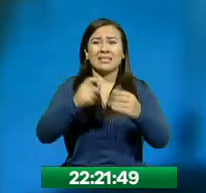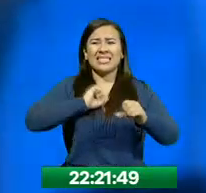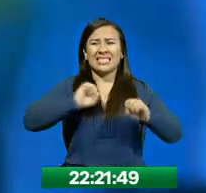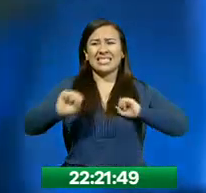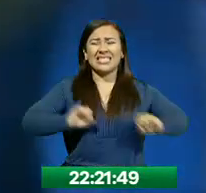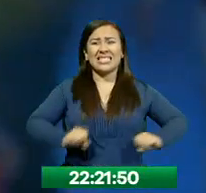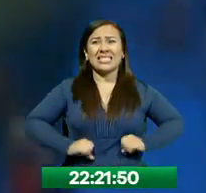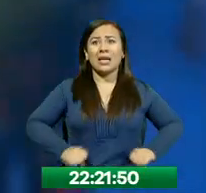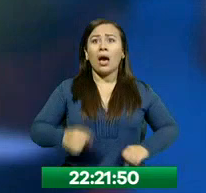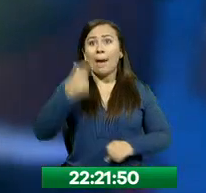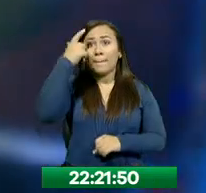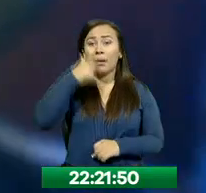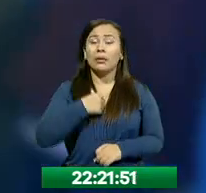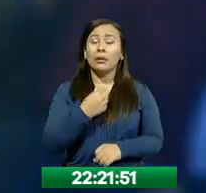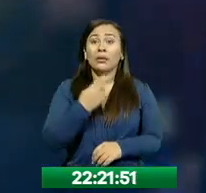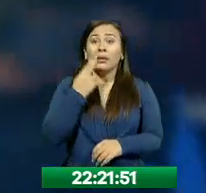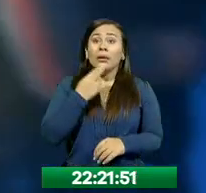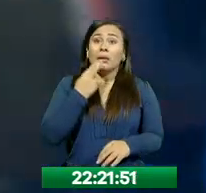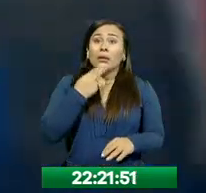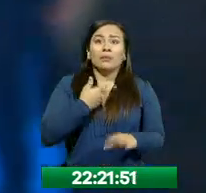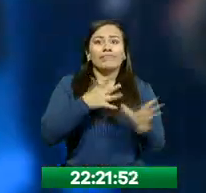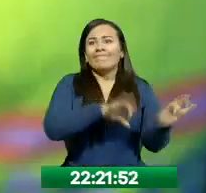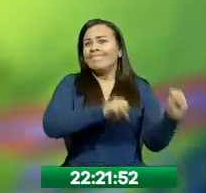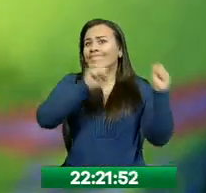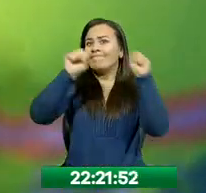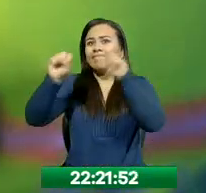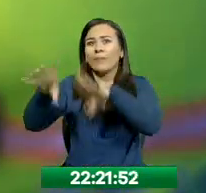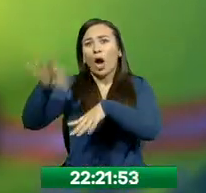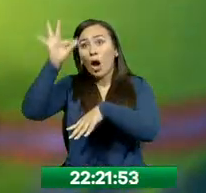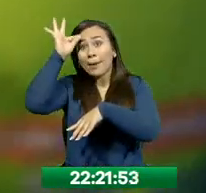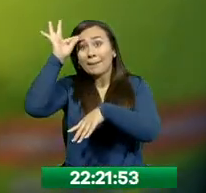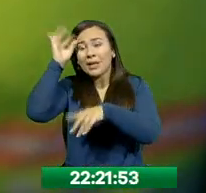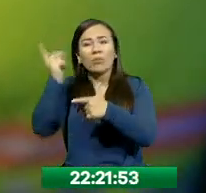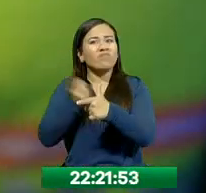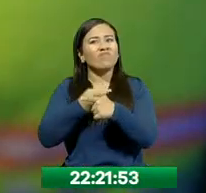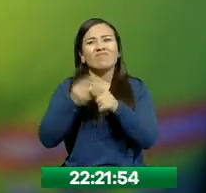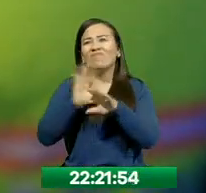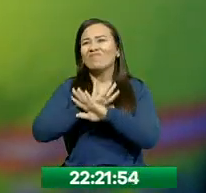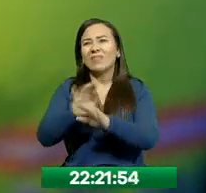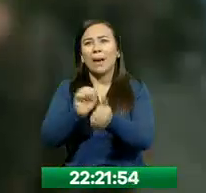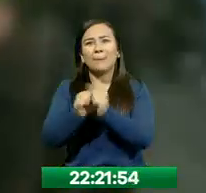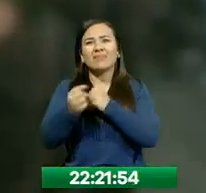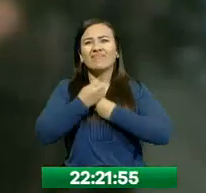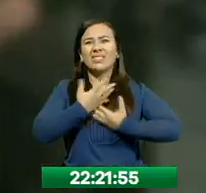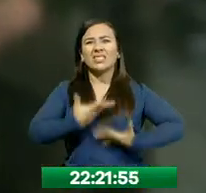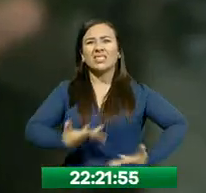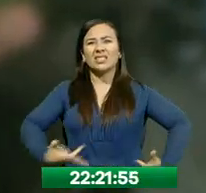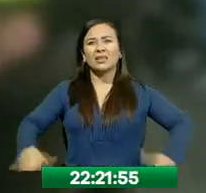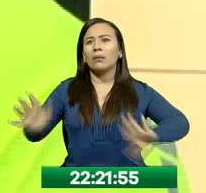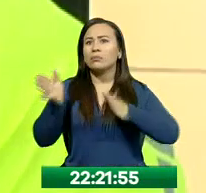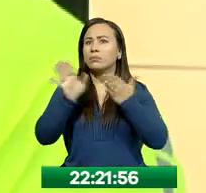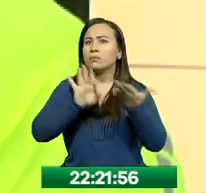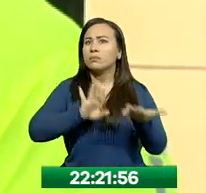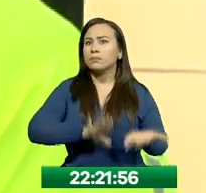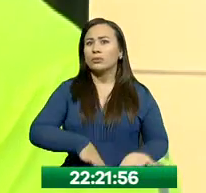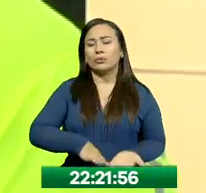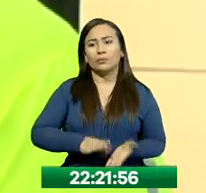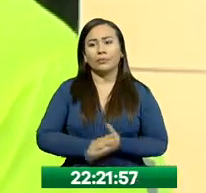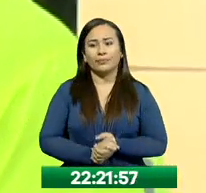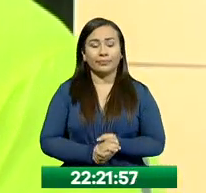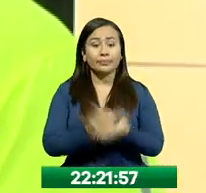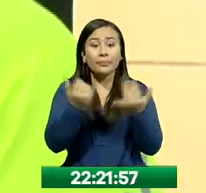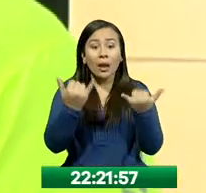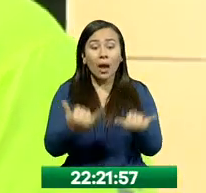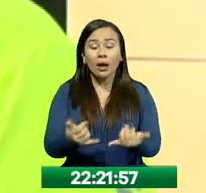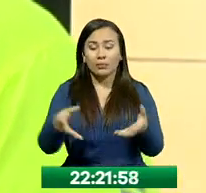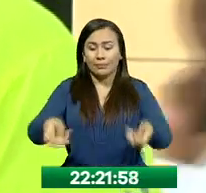puñaladas. Agonizando, fue llevado a una casa de salud donde, por la gravedad de las heridas, murió horas más tarde. Tenemos el